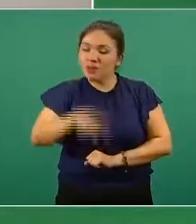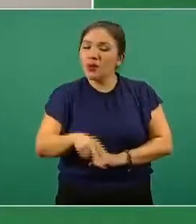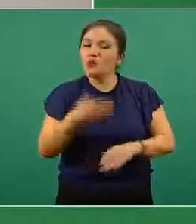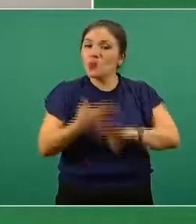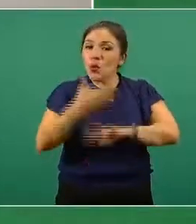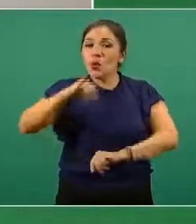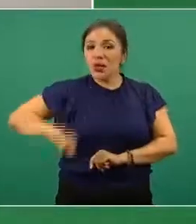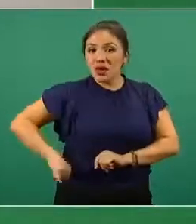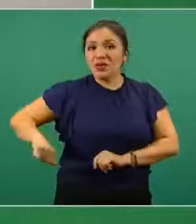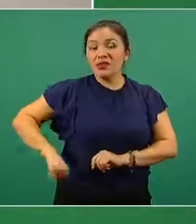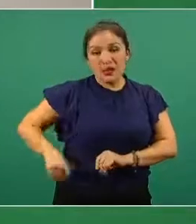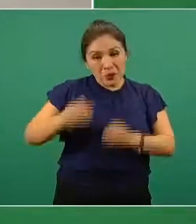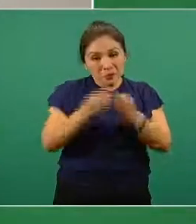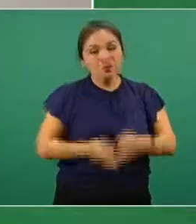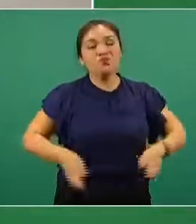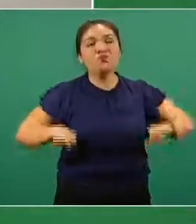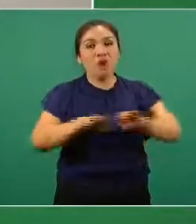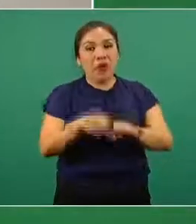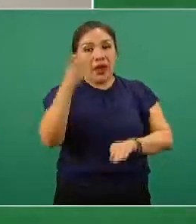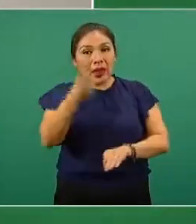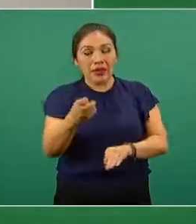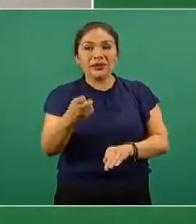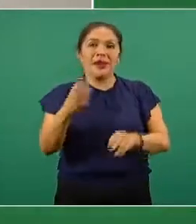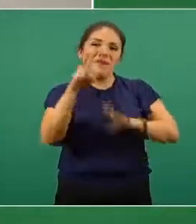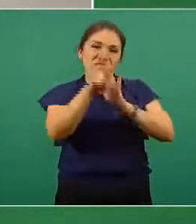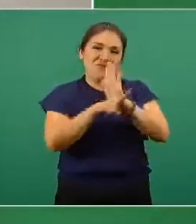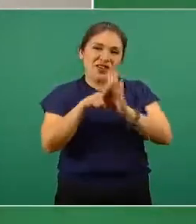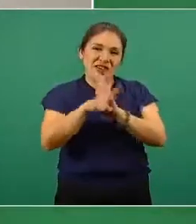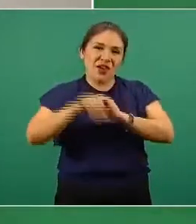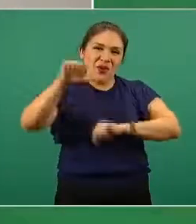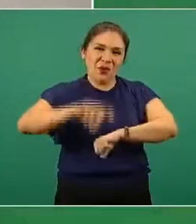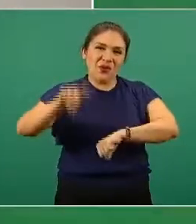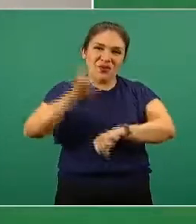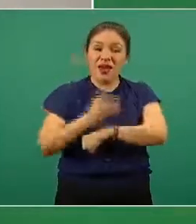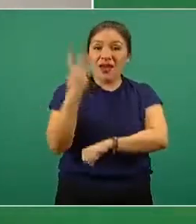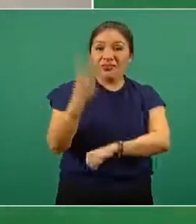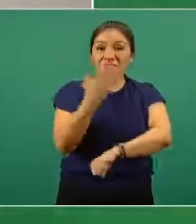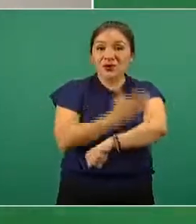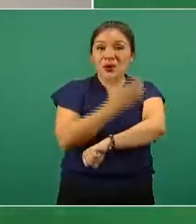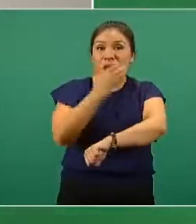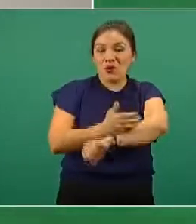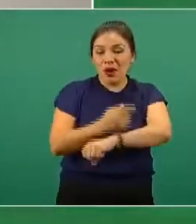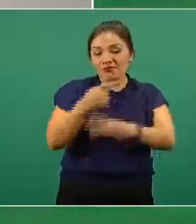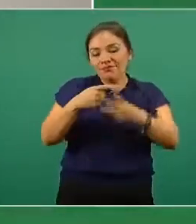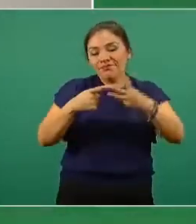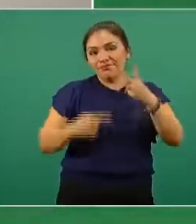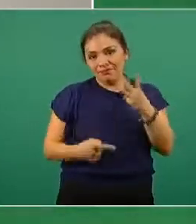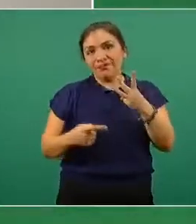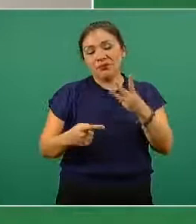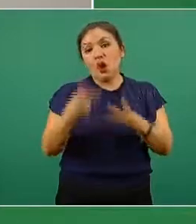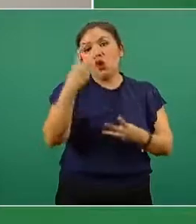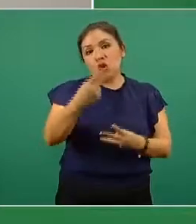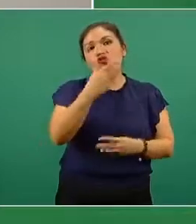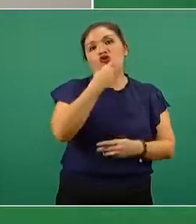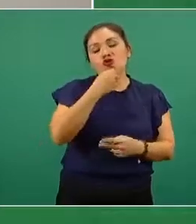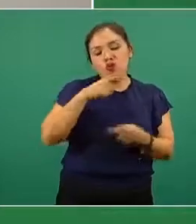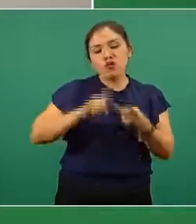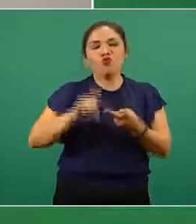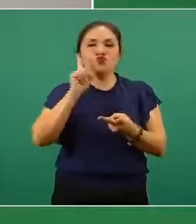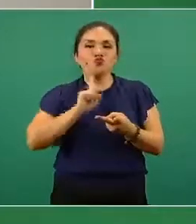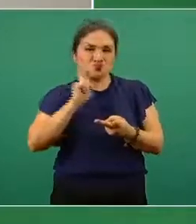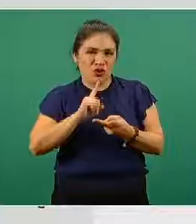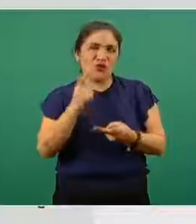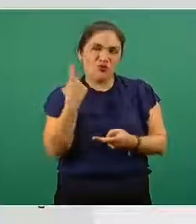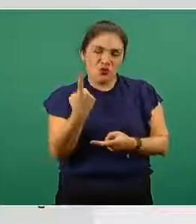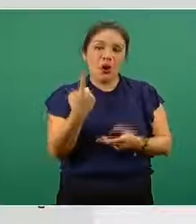muy interesante y muy importante las aportaciones de nuestros tres compañeros, nuestros dos compañeros y nuestra